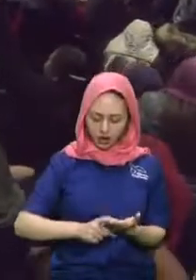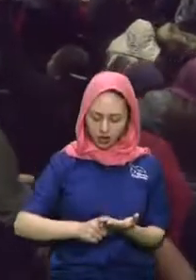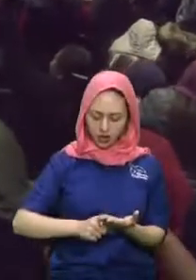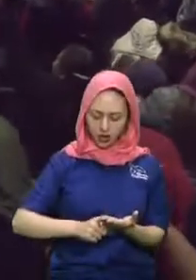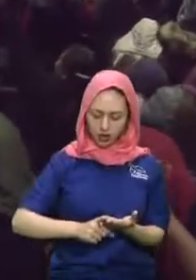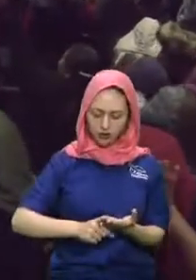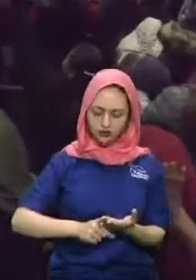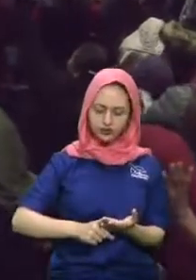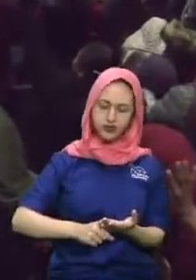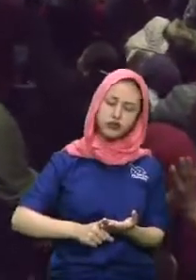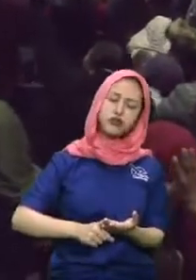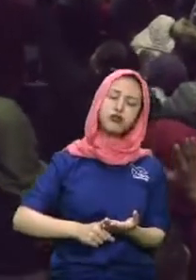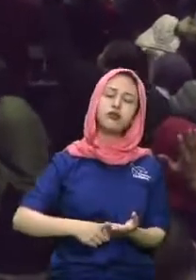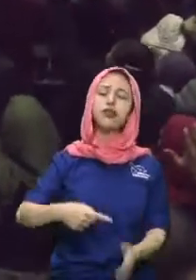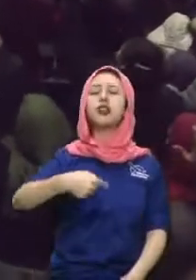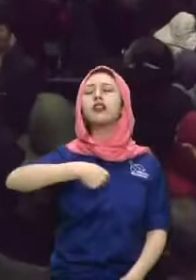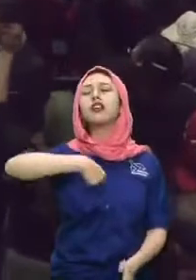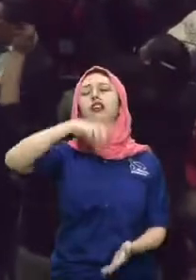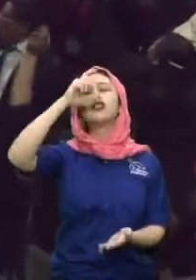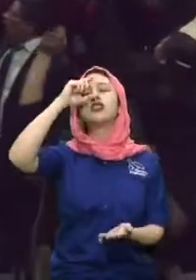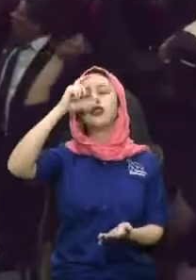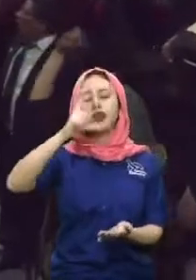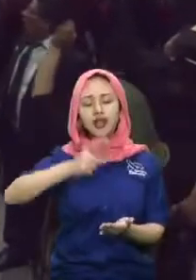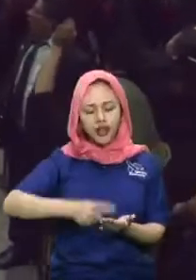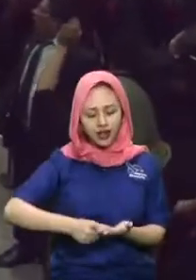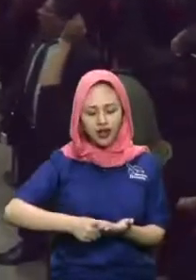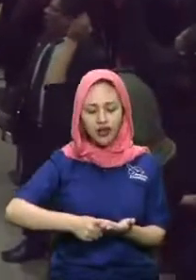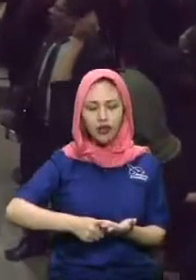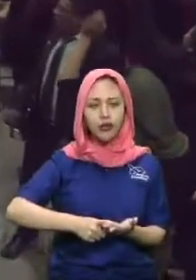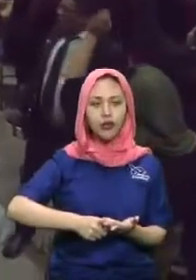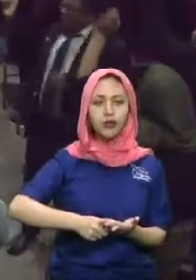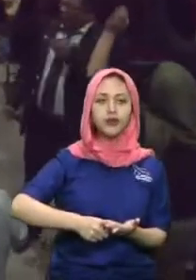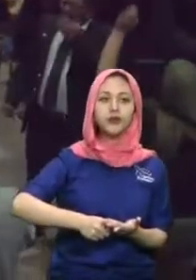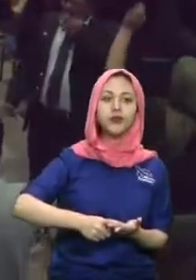Dilo con música. Creo. Tú me